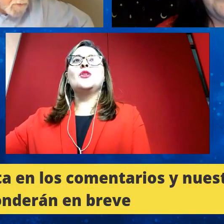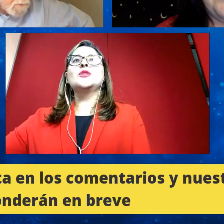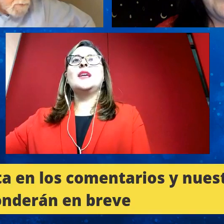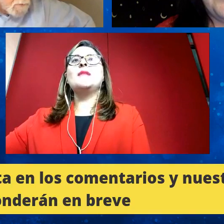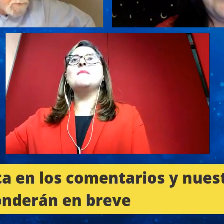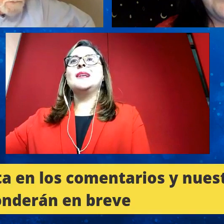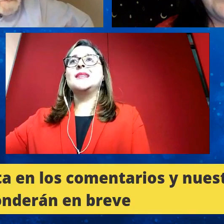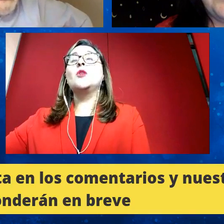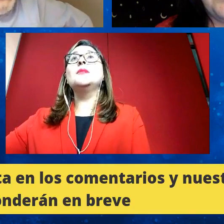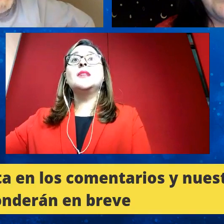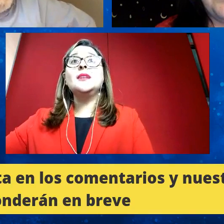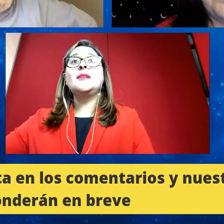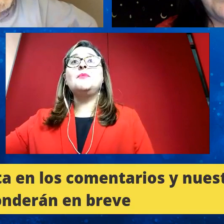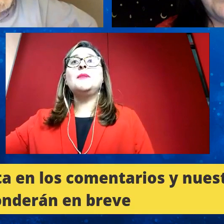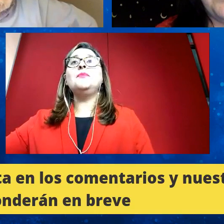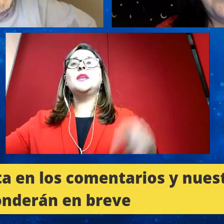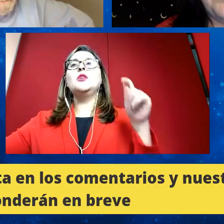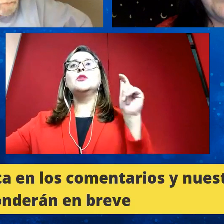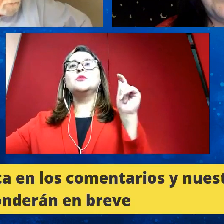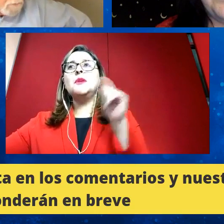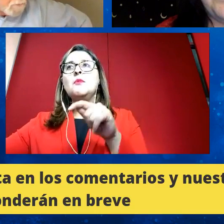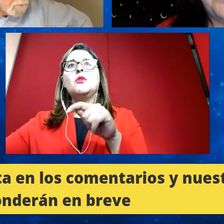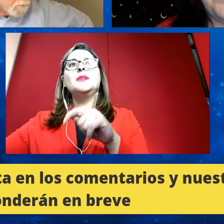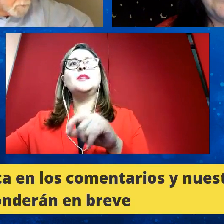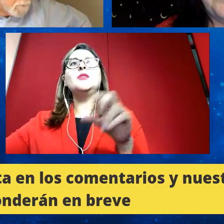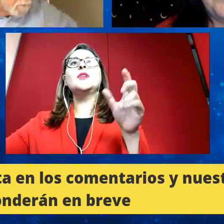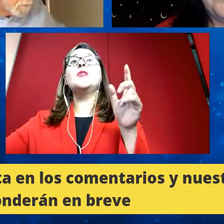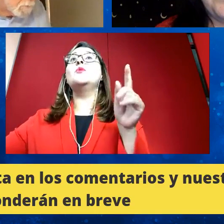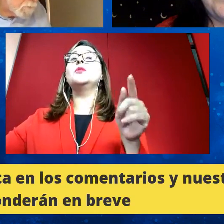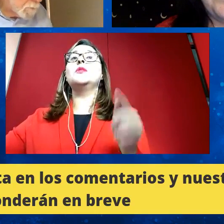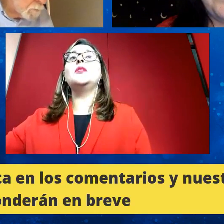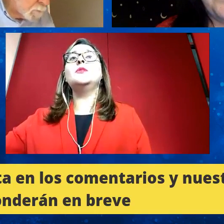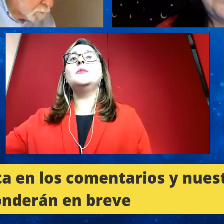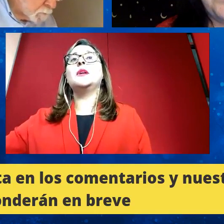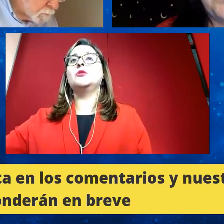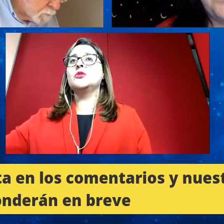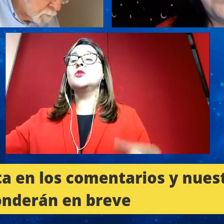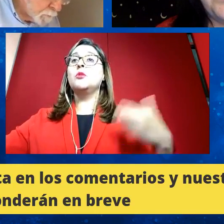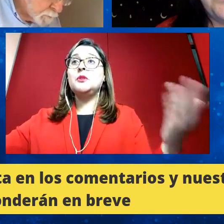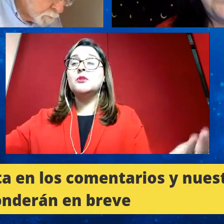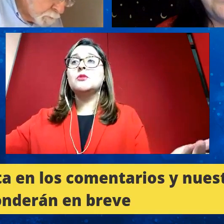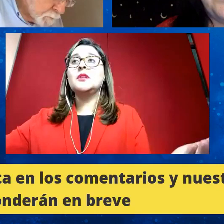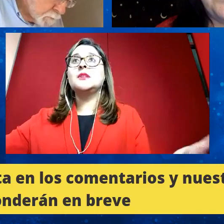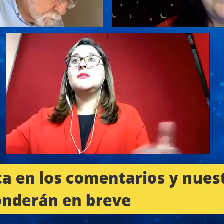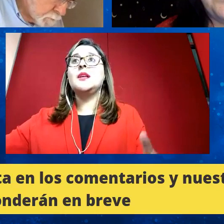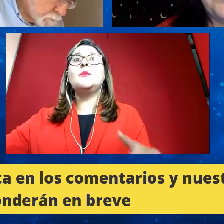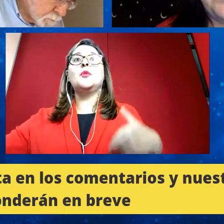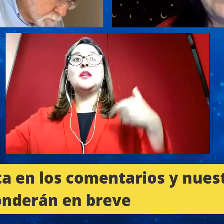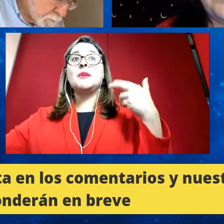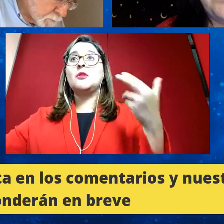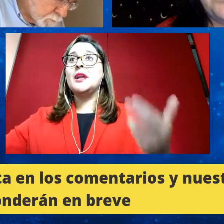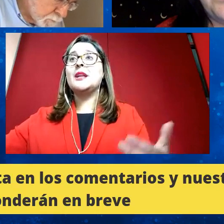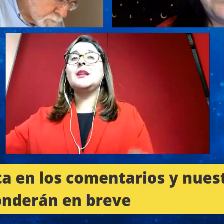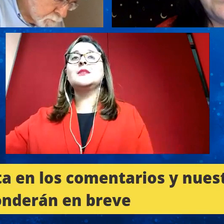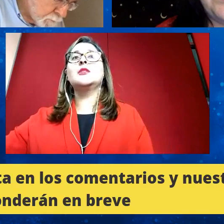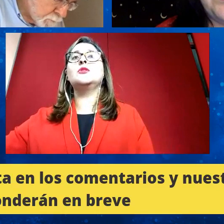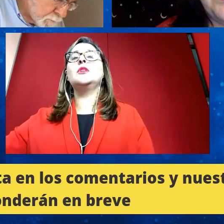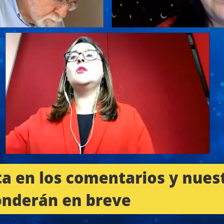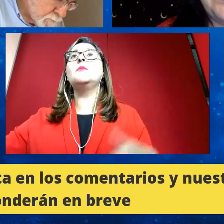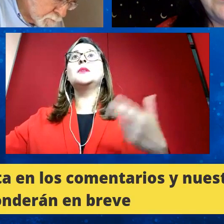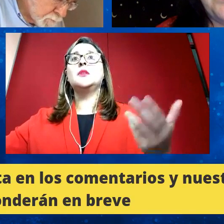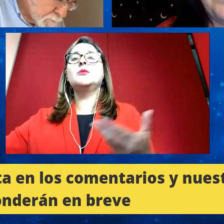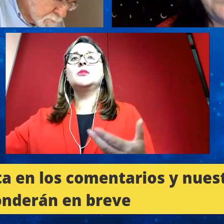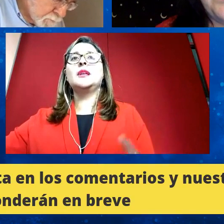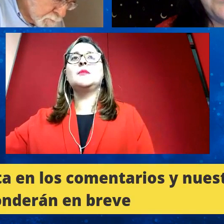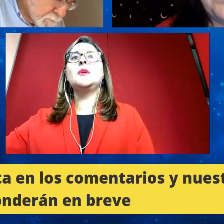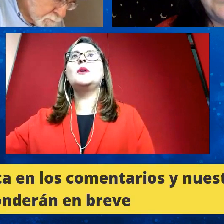doctor José Massa. Comentarles también que en los mismos comentarios hay un cuestionario para conocer su opinión sobre esta actividad, poder mejorarla, ¿cierto?